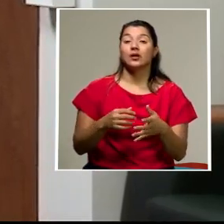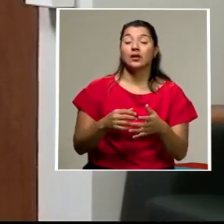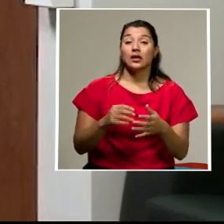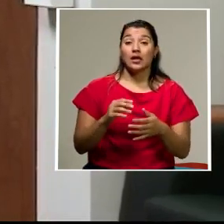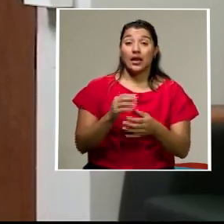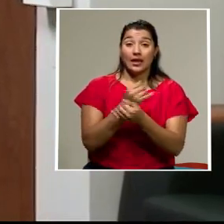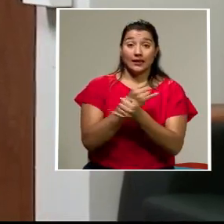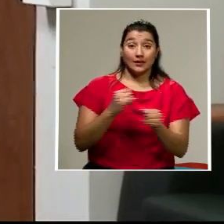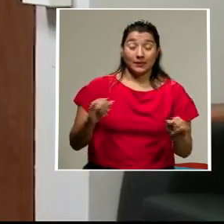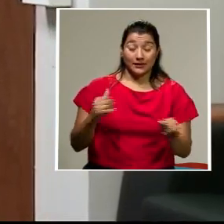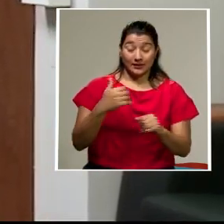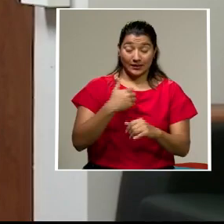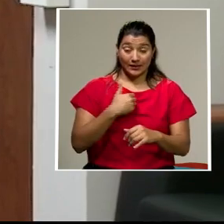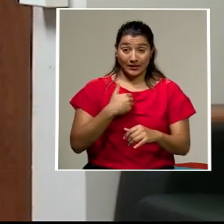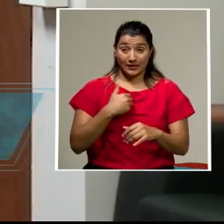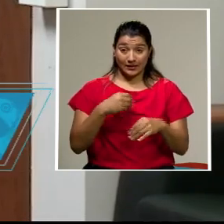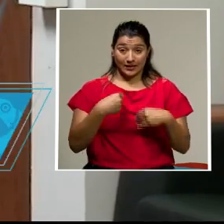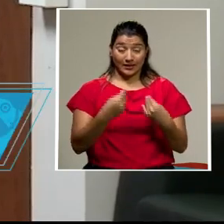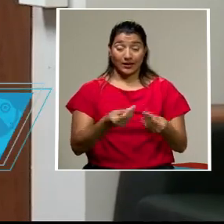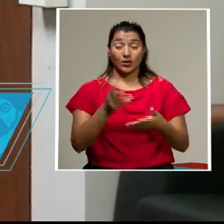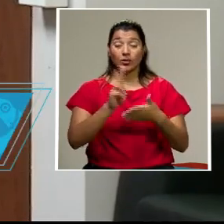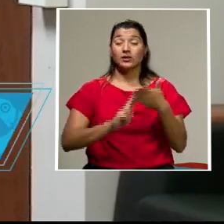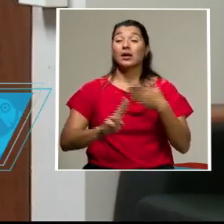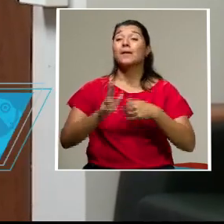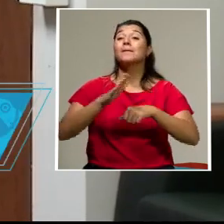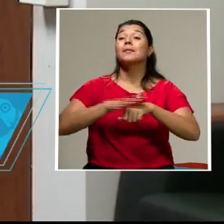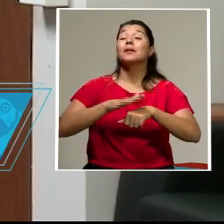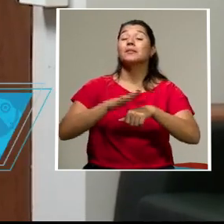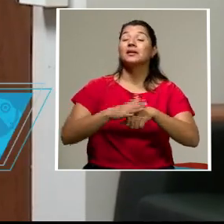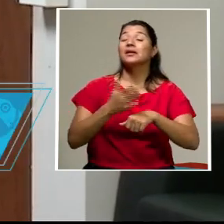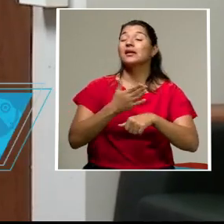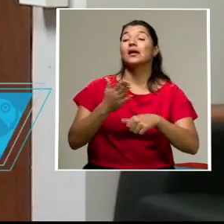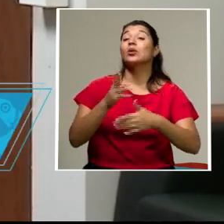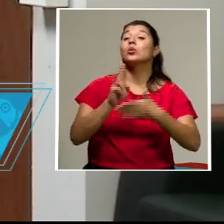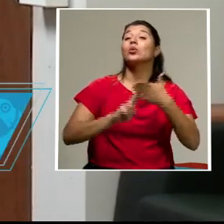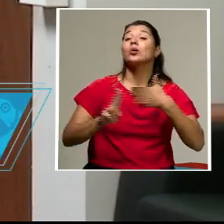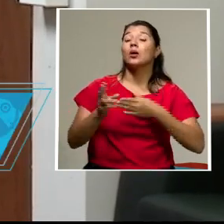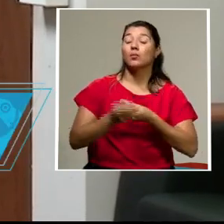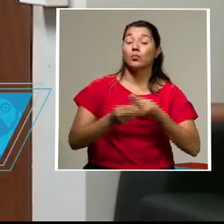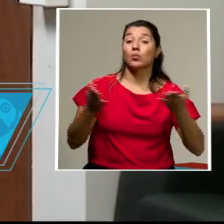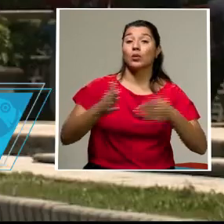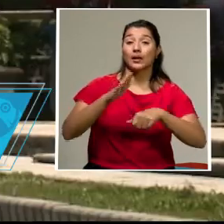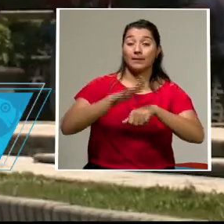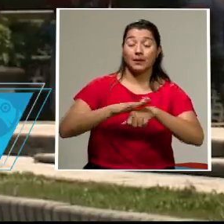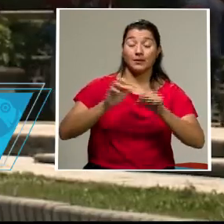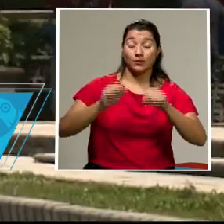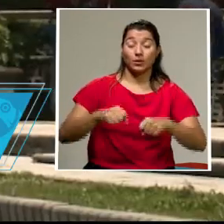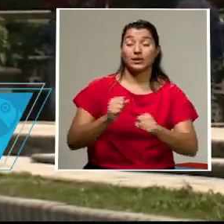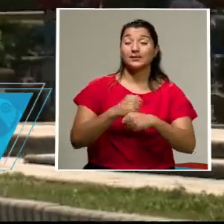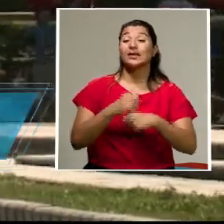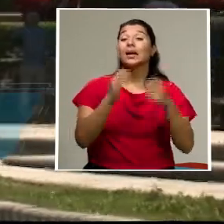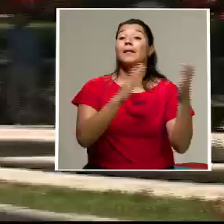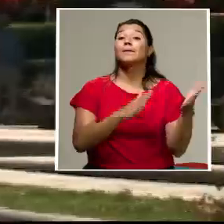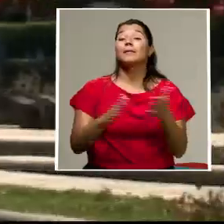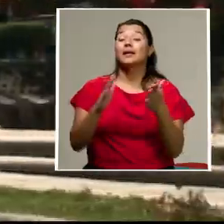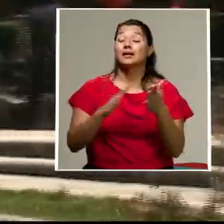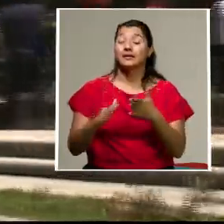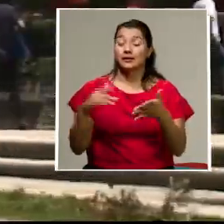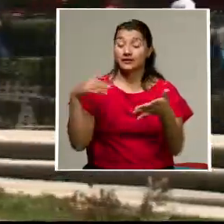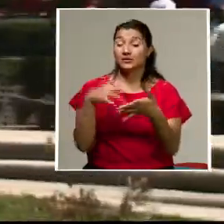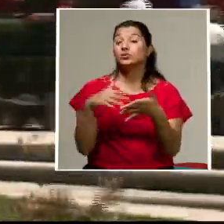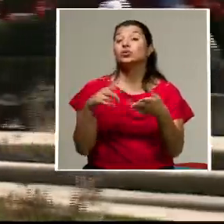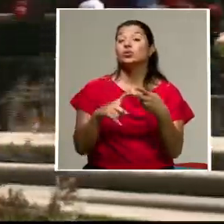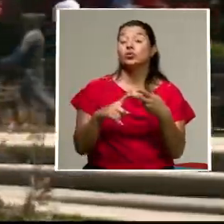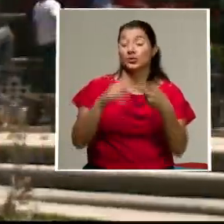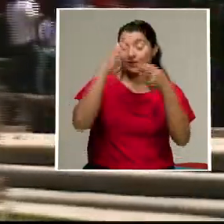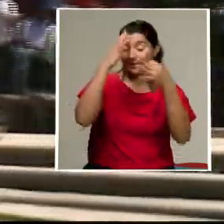autonomía universitaria permite que la universidad pública pueda construir sus planes de estudios, decidir sobre las carreras